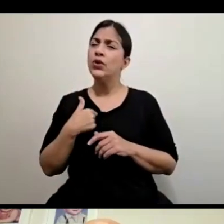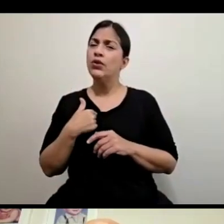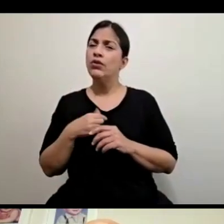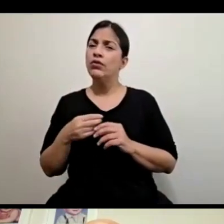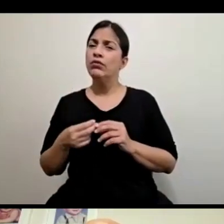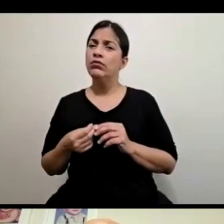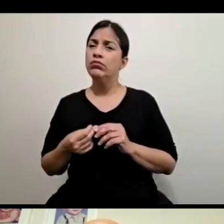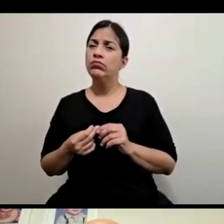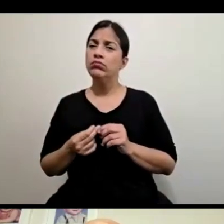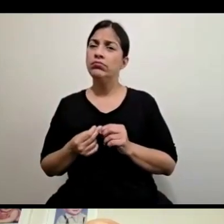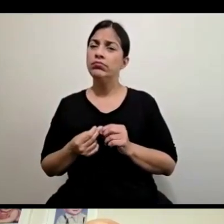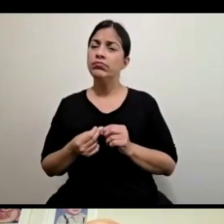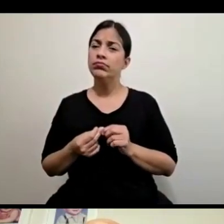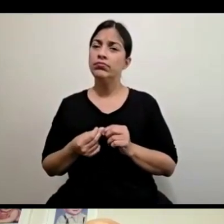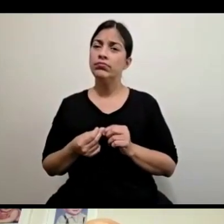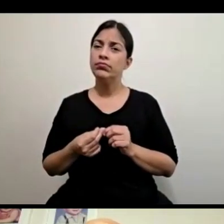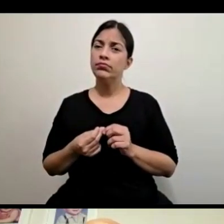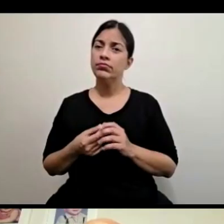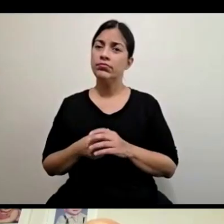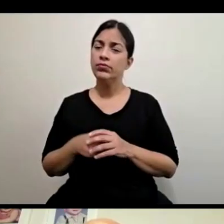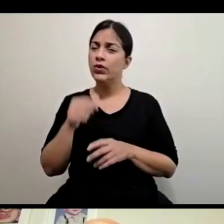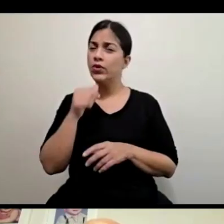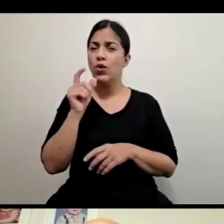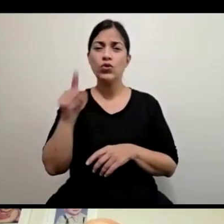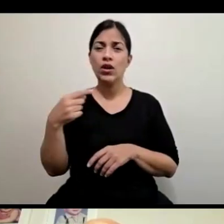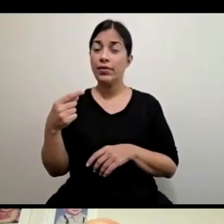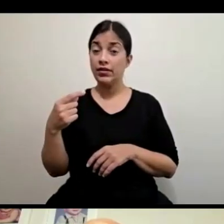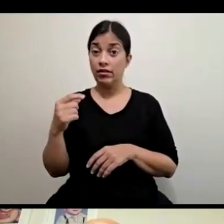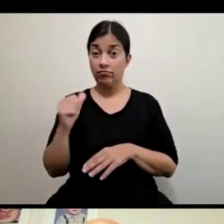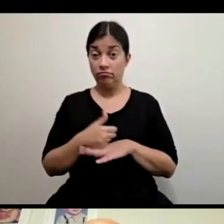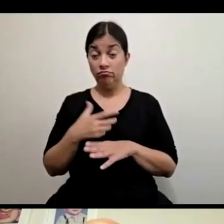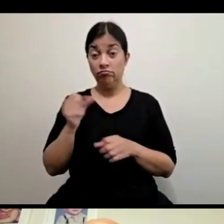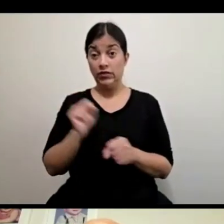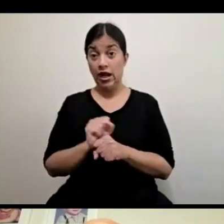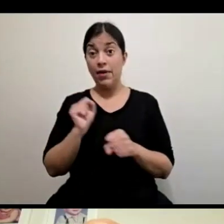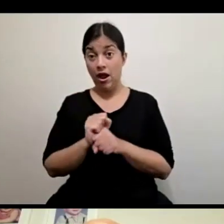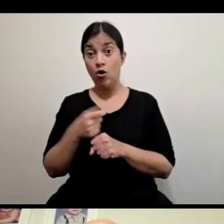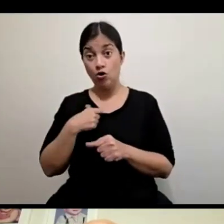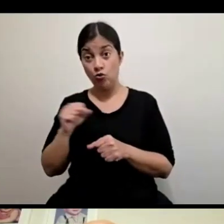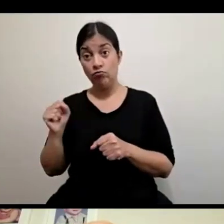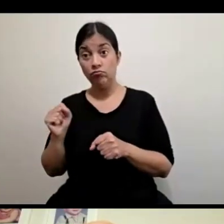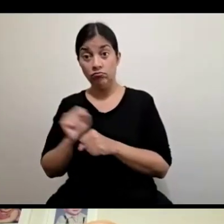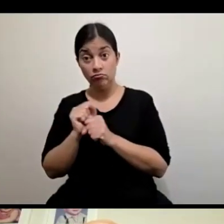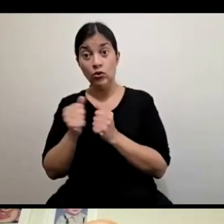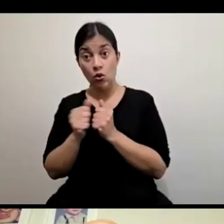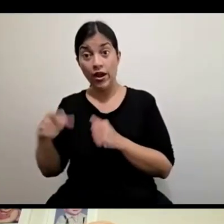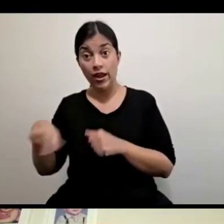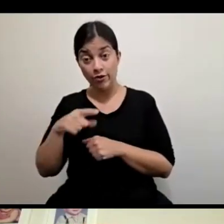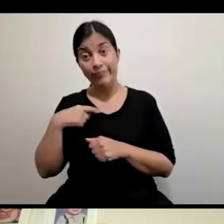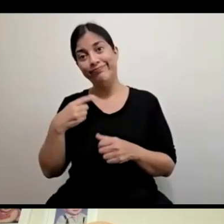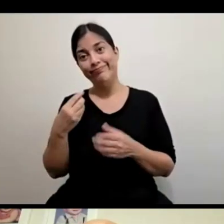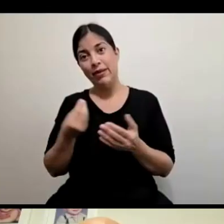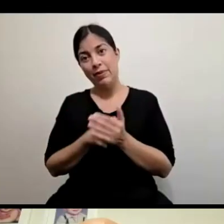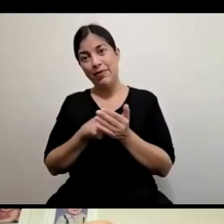no solamente que me dieron entonces un puesto de carpintero y construía con ellos, o sea que me empecé a ganar mis primeros chavitos